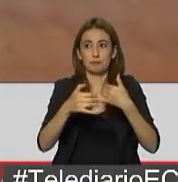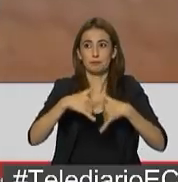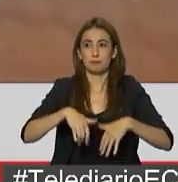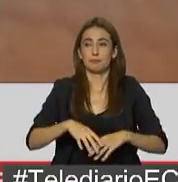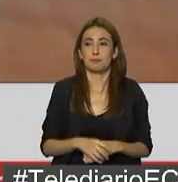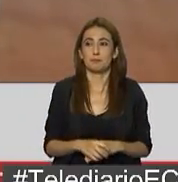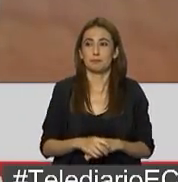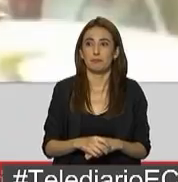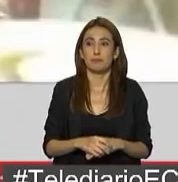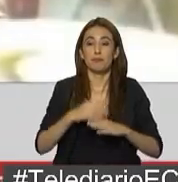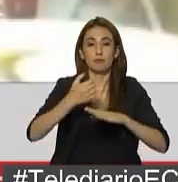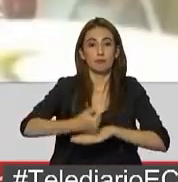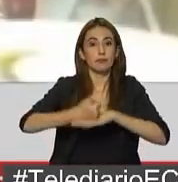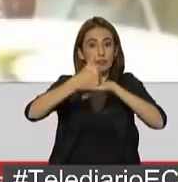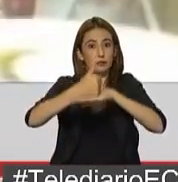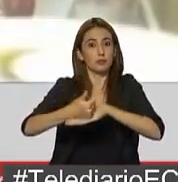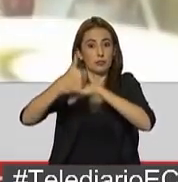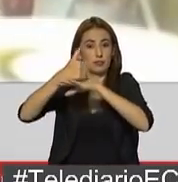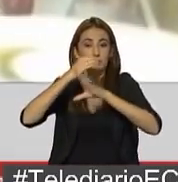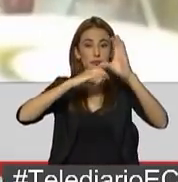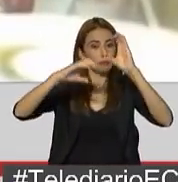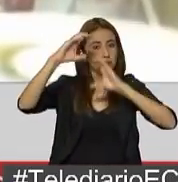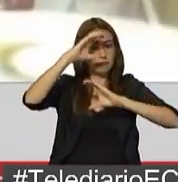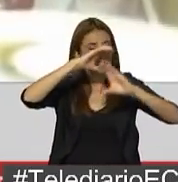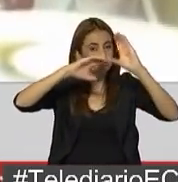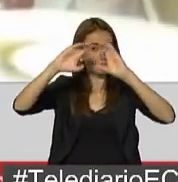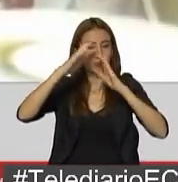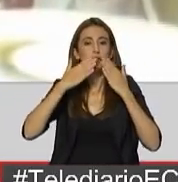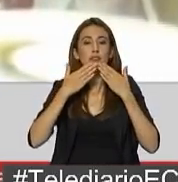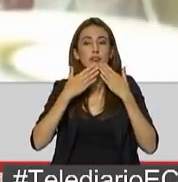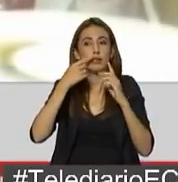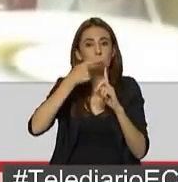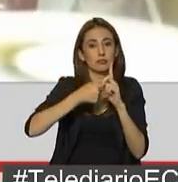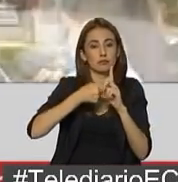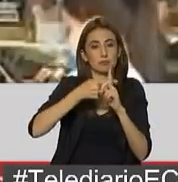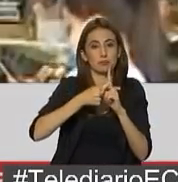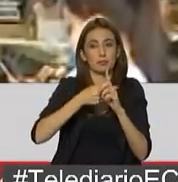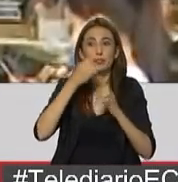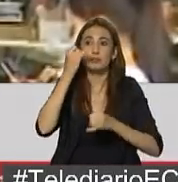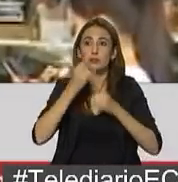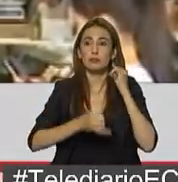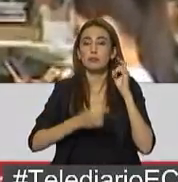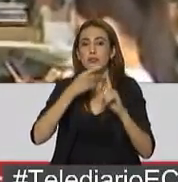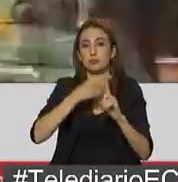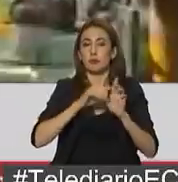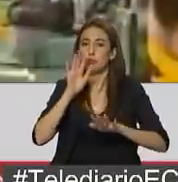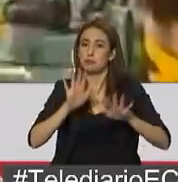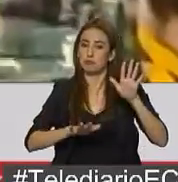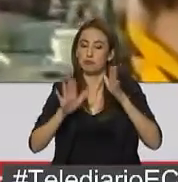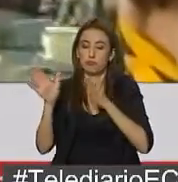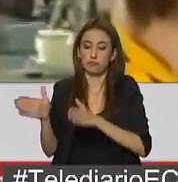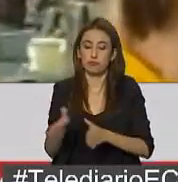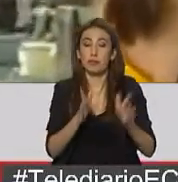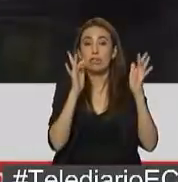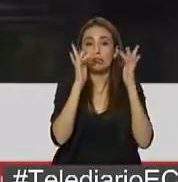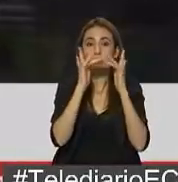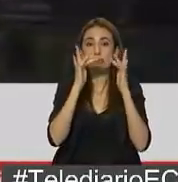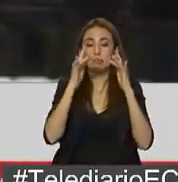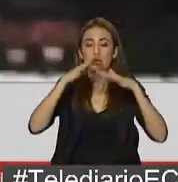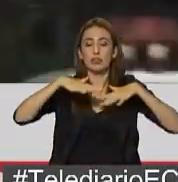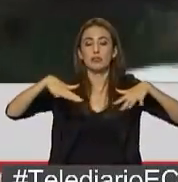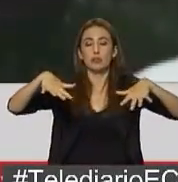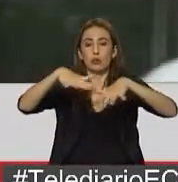Las autoridades buscan a las personas que visitaron el mercado en el último mes, así como a aquellos que tuvieron contacto cercano con